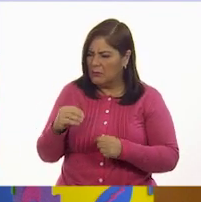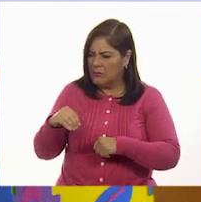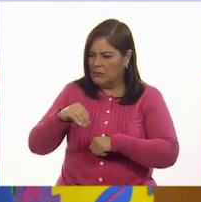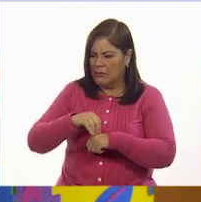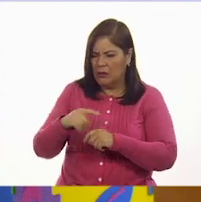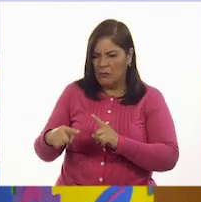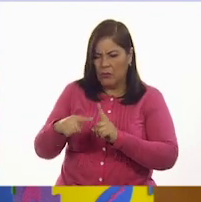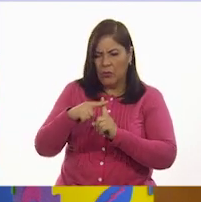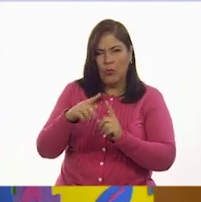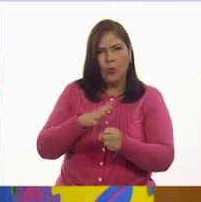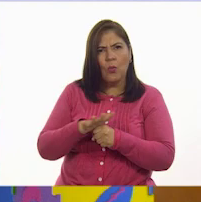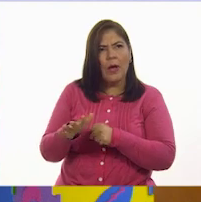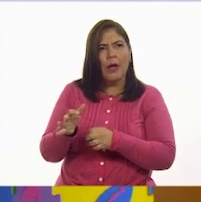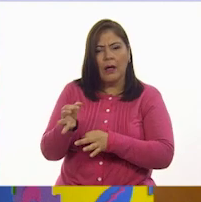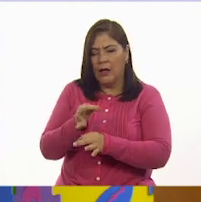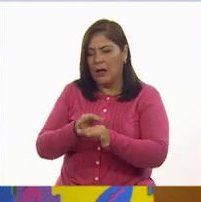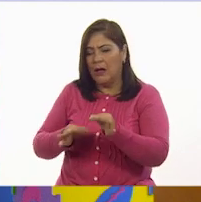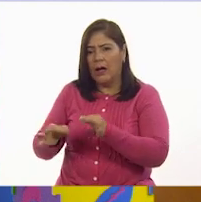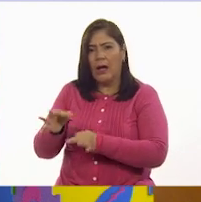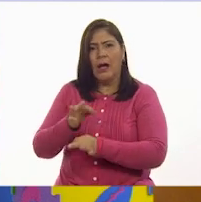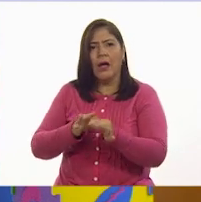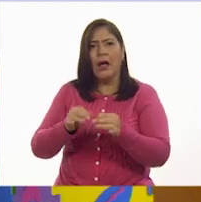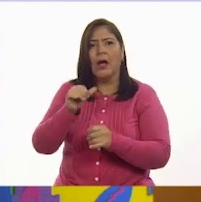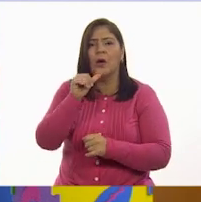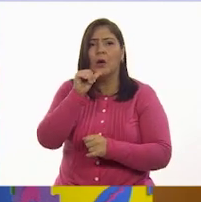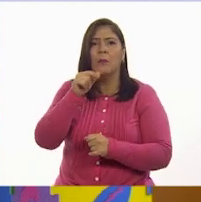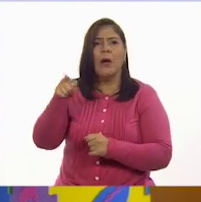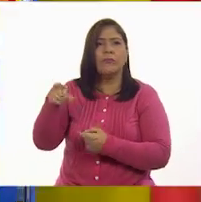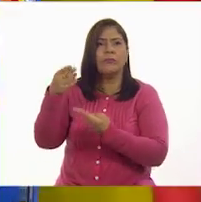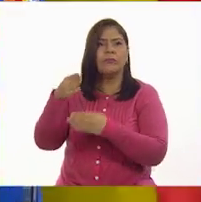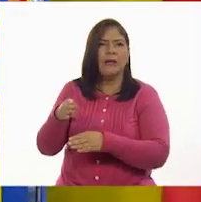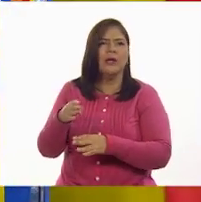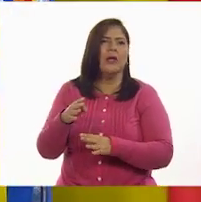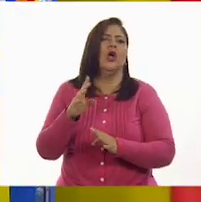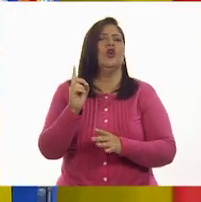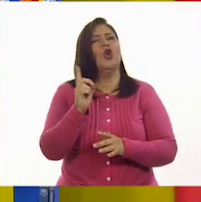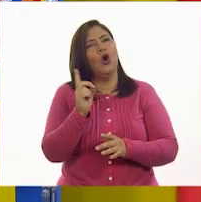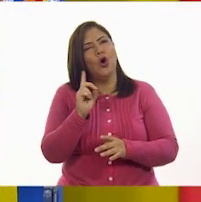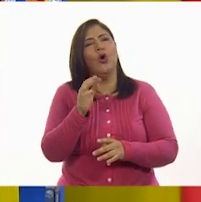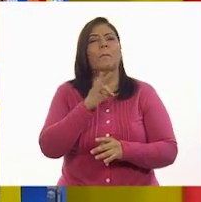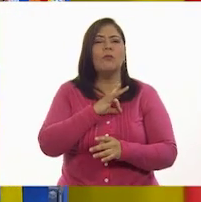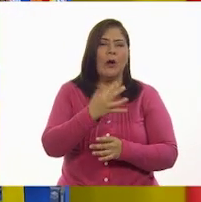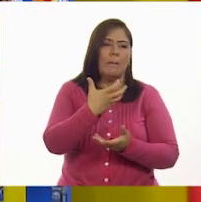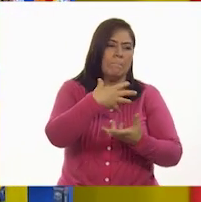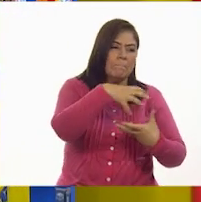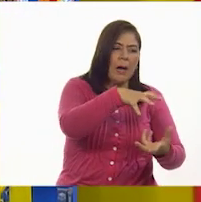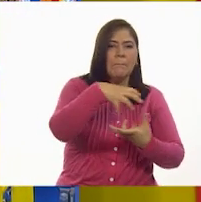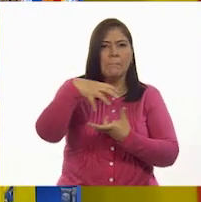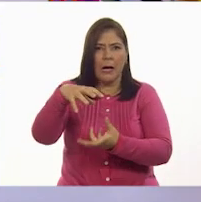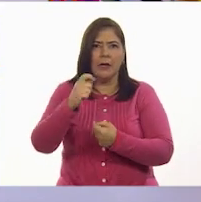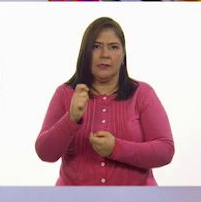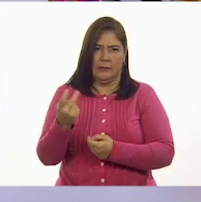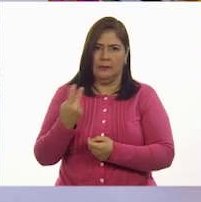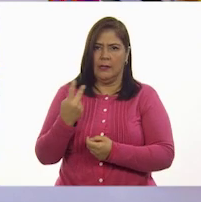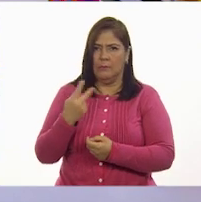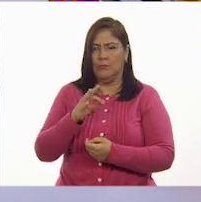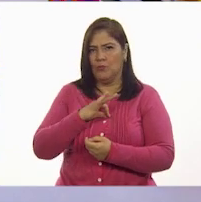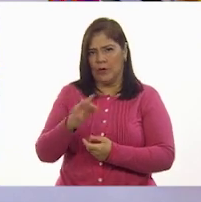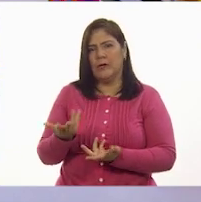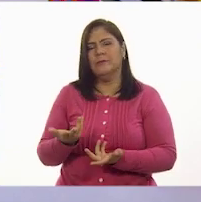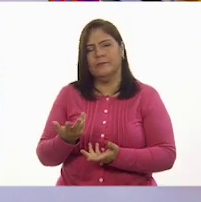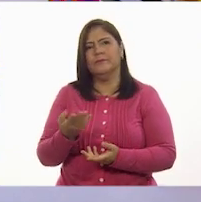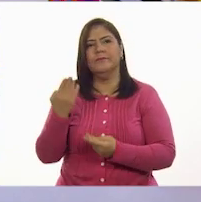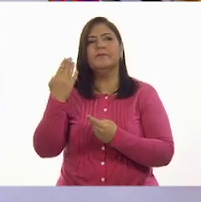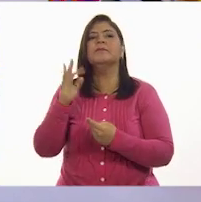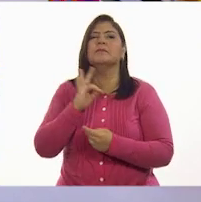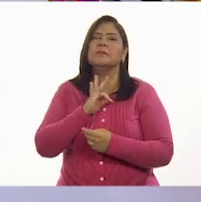sumar si todas las fichas están en el banco? No, yo creo que podemos tener una reserva nosotras. Claro. Bueno, entonces, ¿te parece si